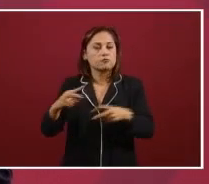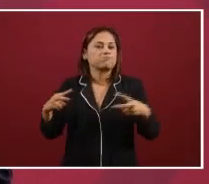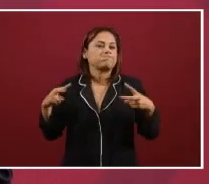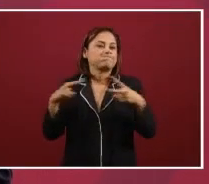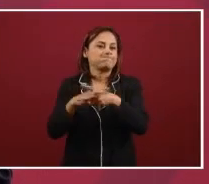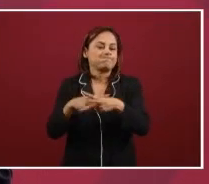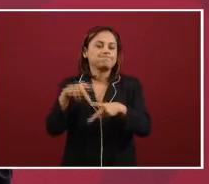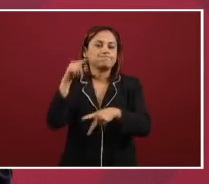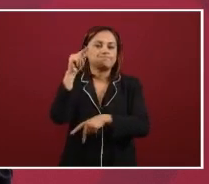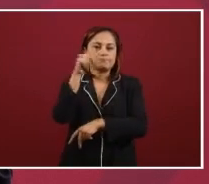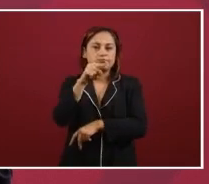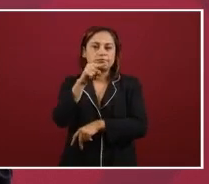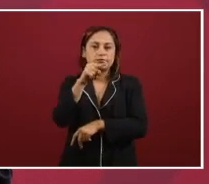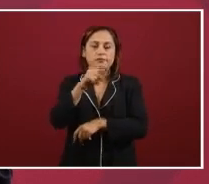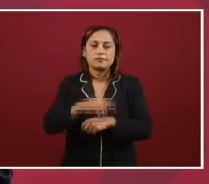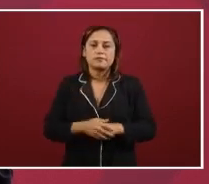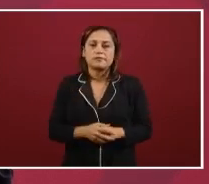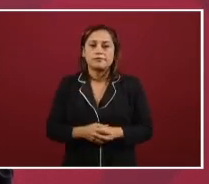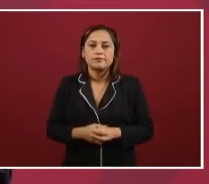Afortunadamente